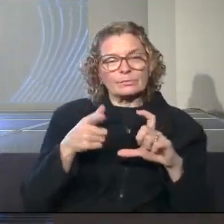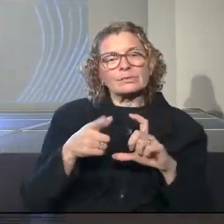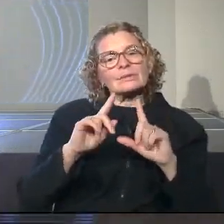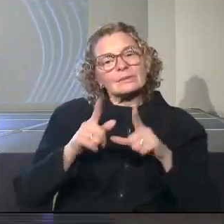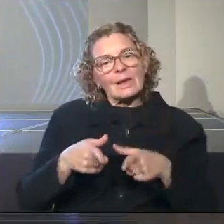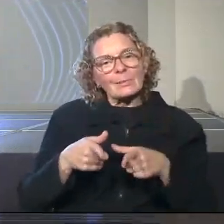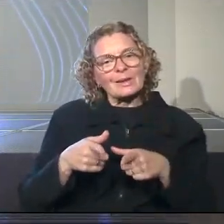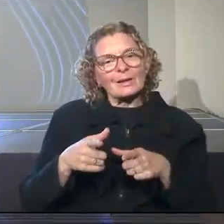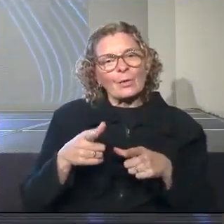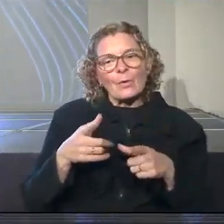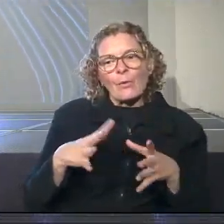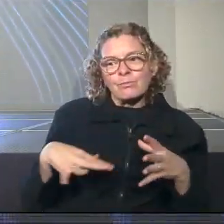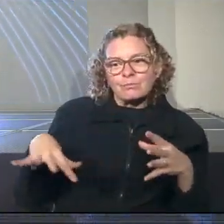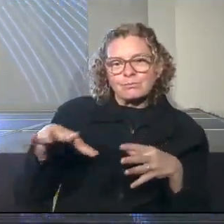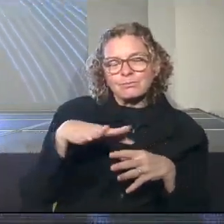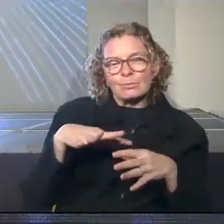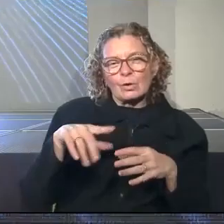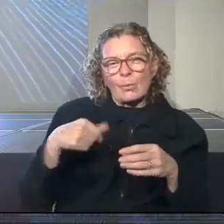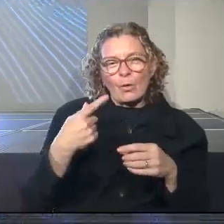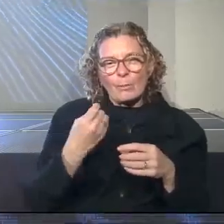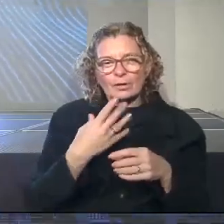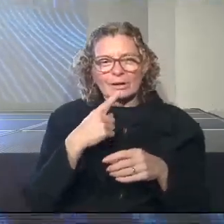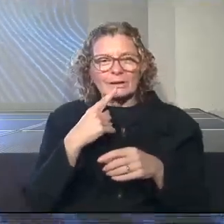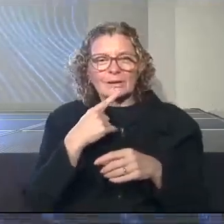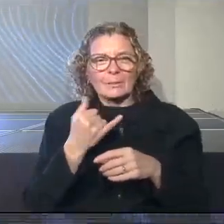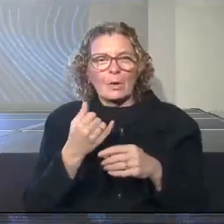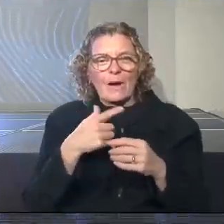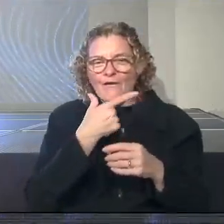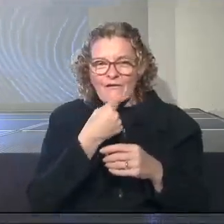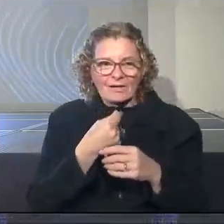vez, descomprime un montón de carga operativa porque obviamente